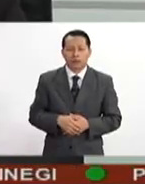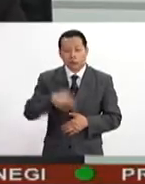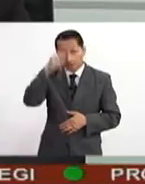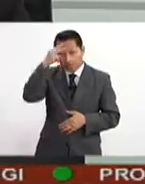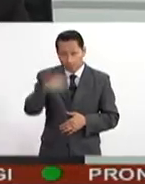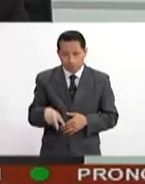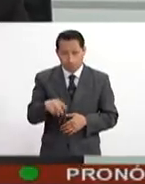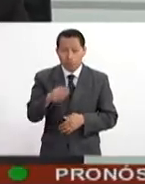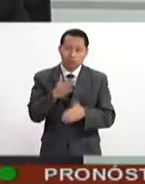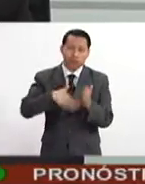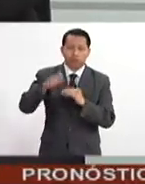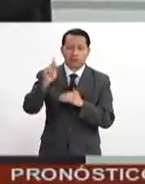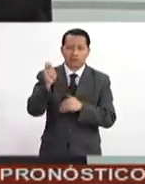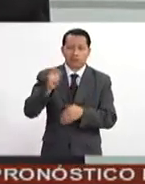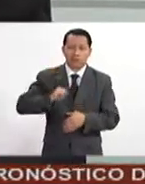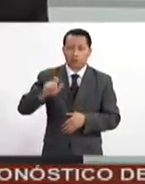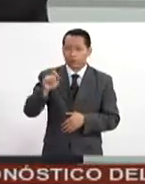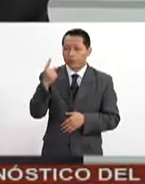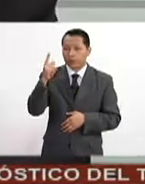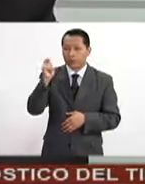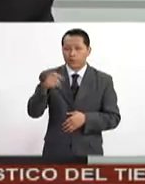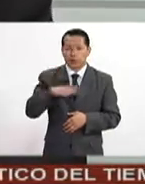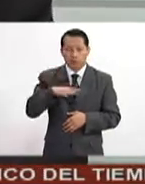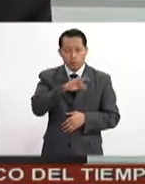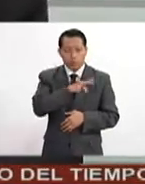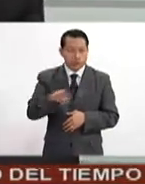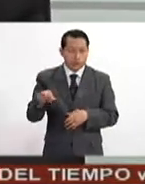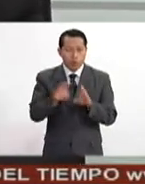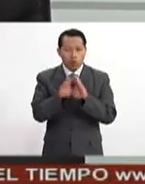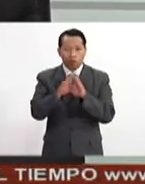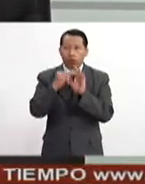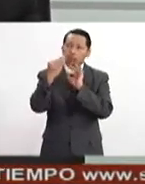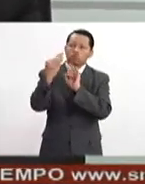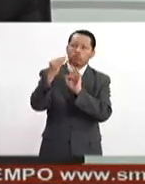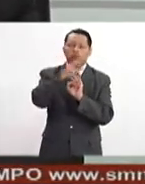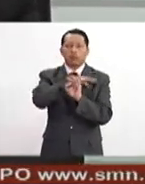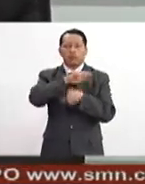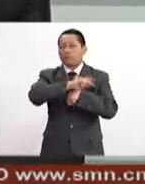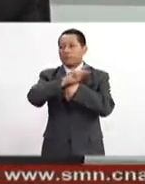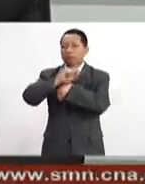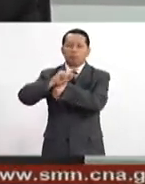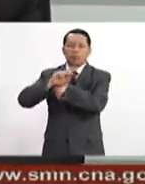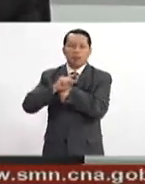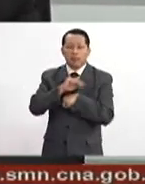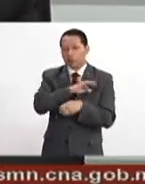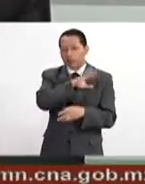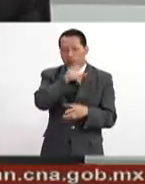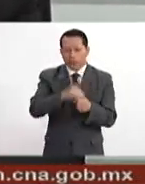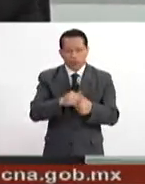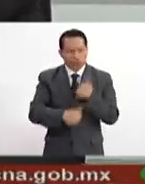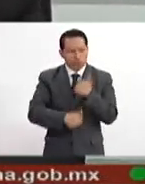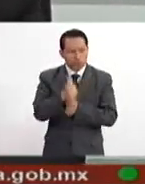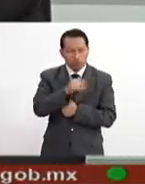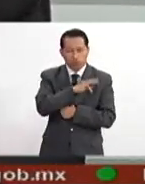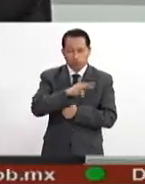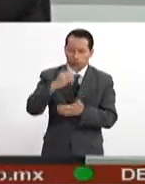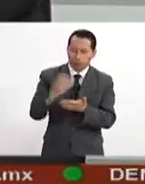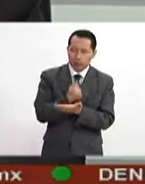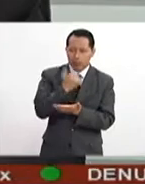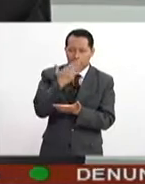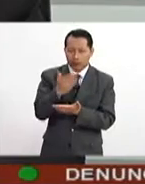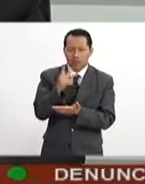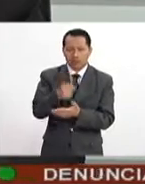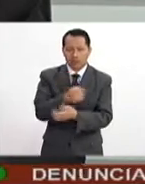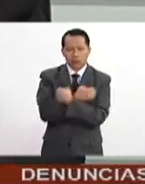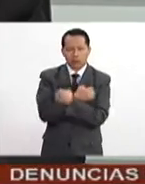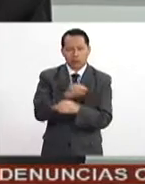México exitoso en el siglo XXI, es decir, un México que pueda competir con quien sea, en donde sea y triunfar, depende de una